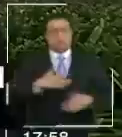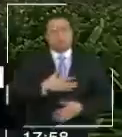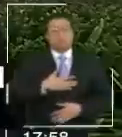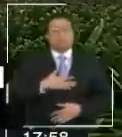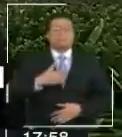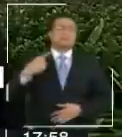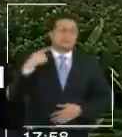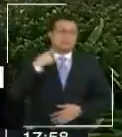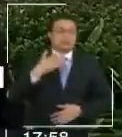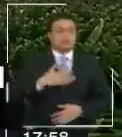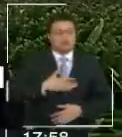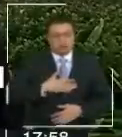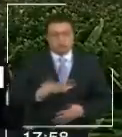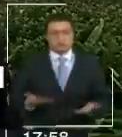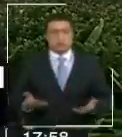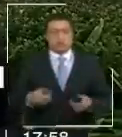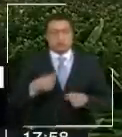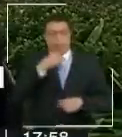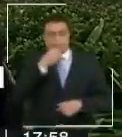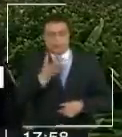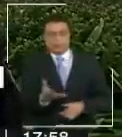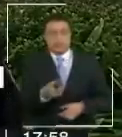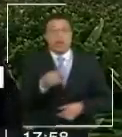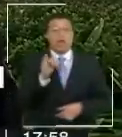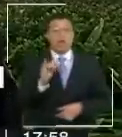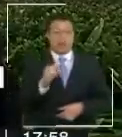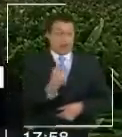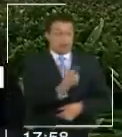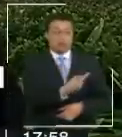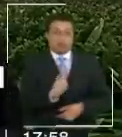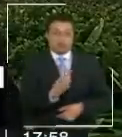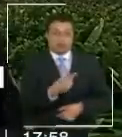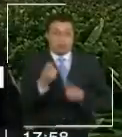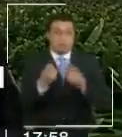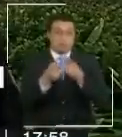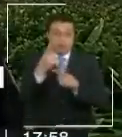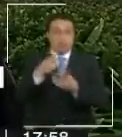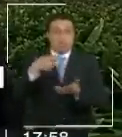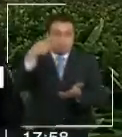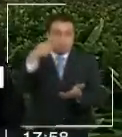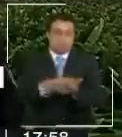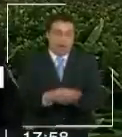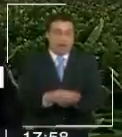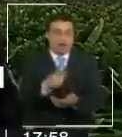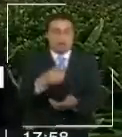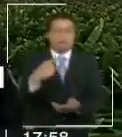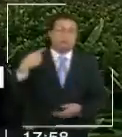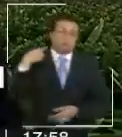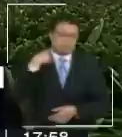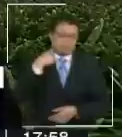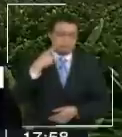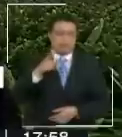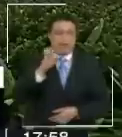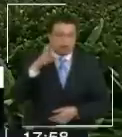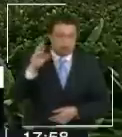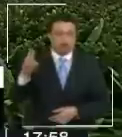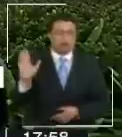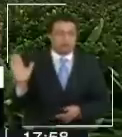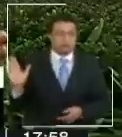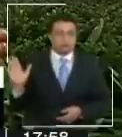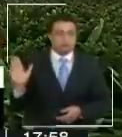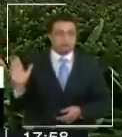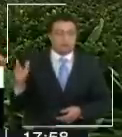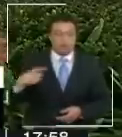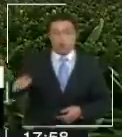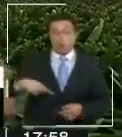este entuerto. Y nosotros vamos, primero paguemos el costo de haber efectivamente cometido un grave error, y no le